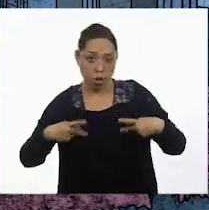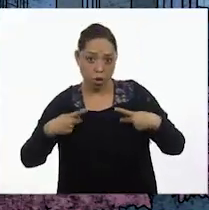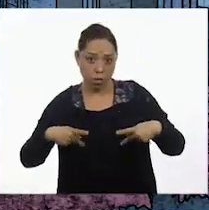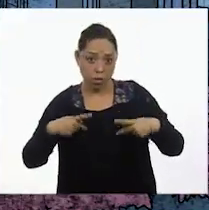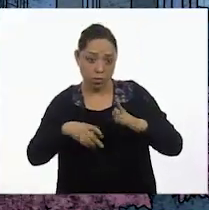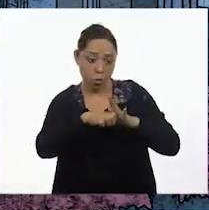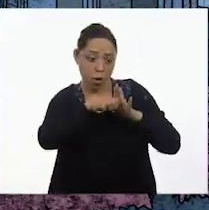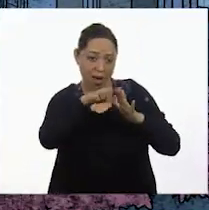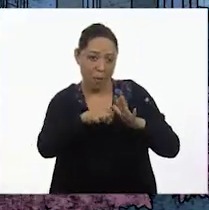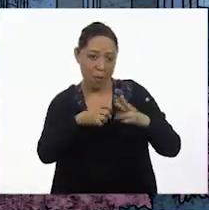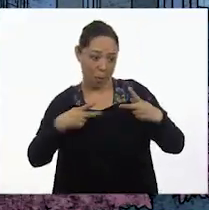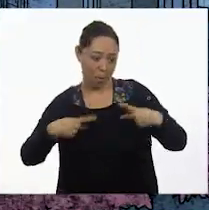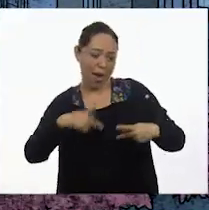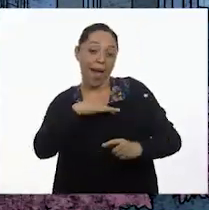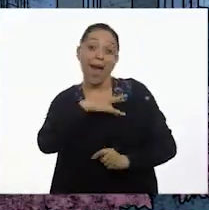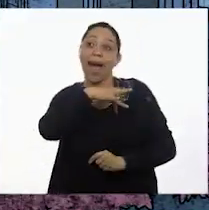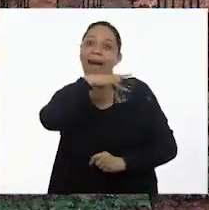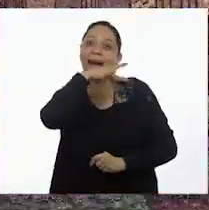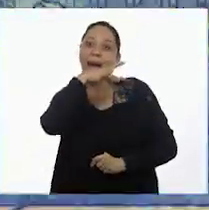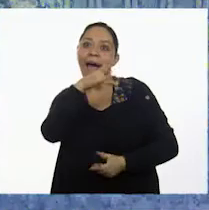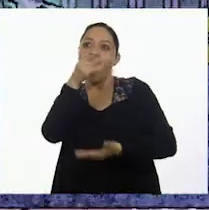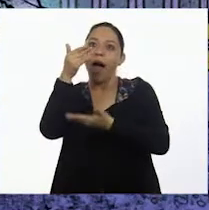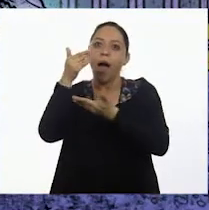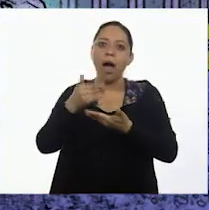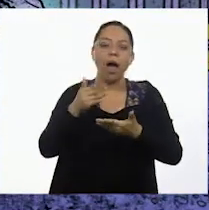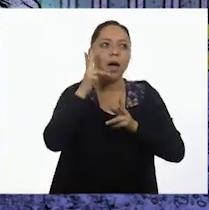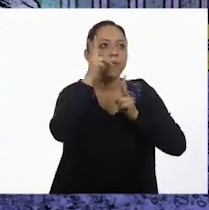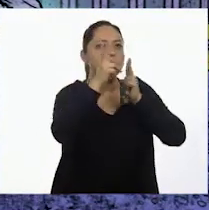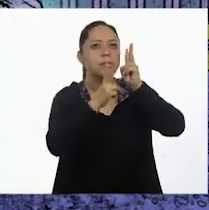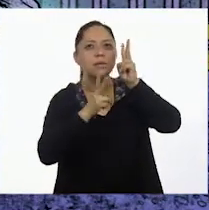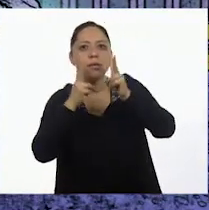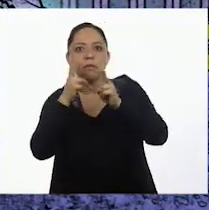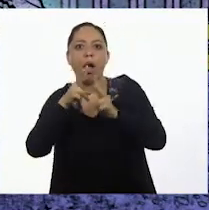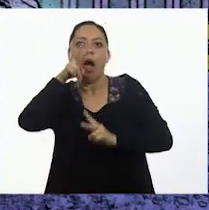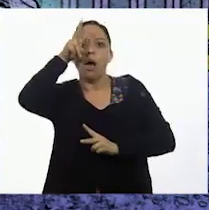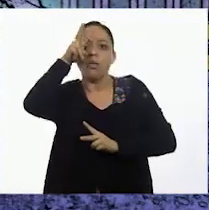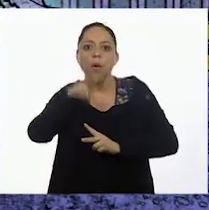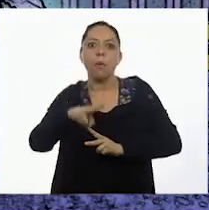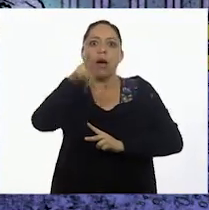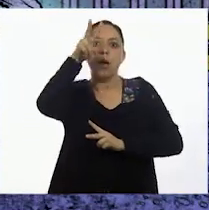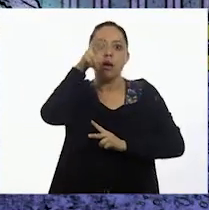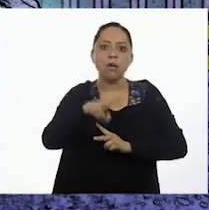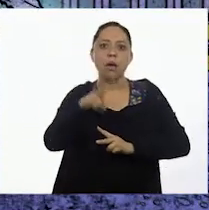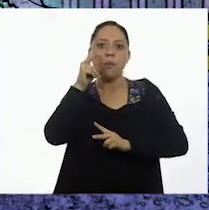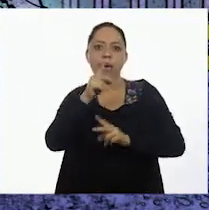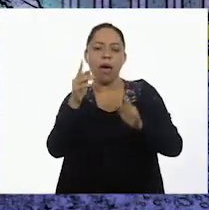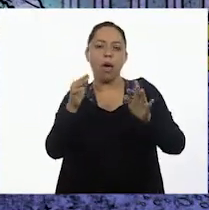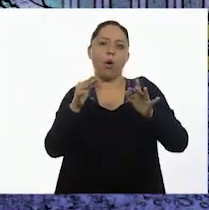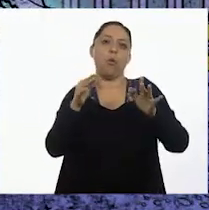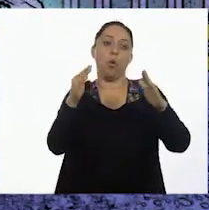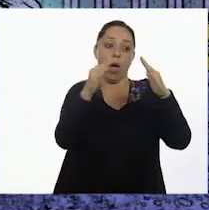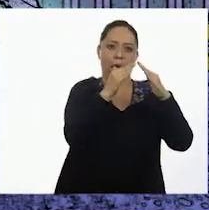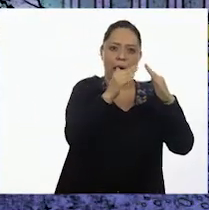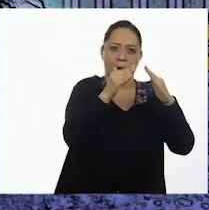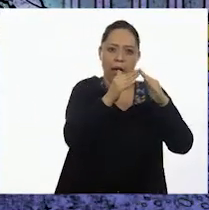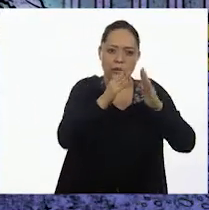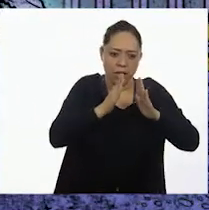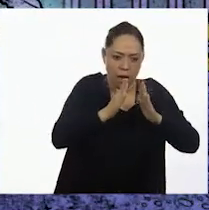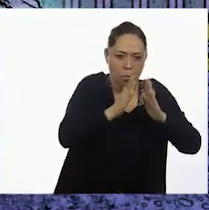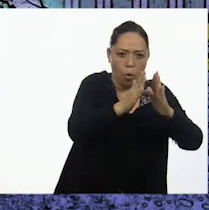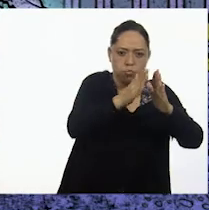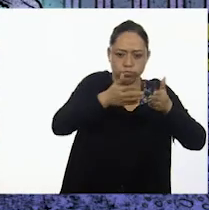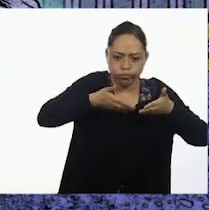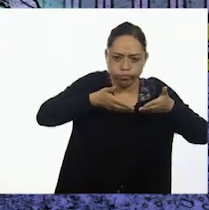enamorados que llegan a visitar la vieja hacienda, aseguran escuchar entre los pasillos de la casona lamentos